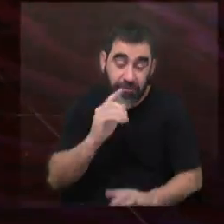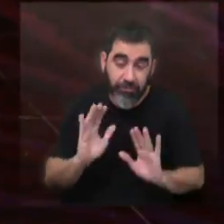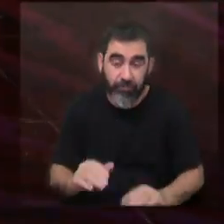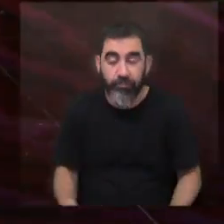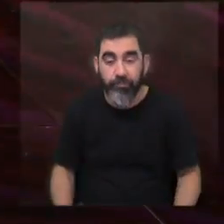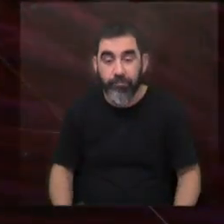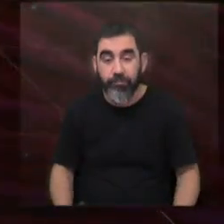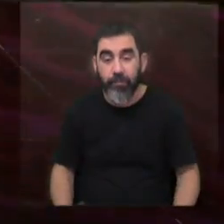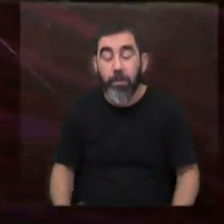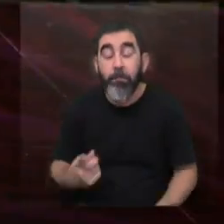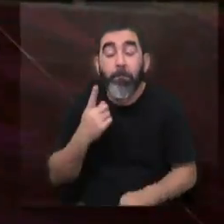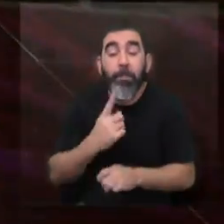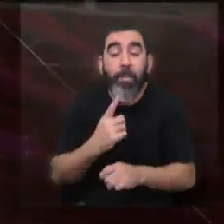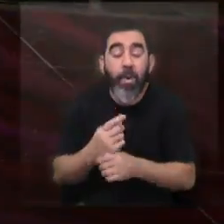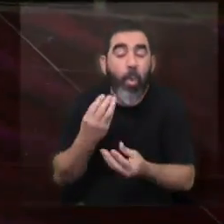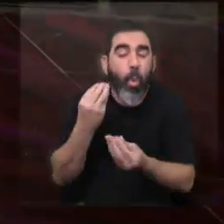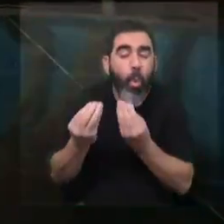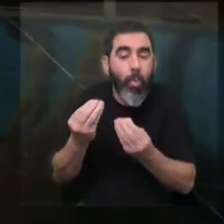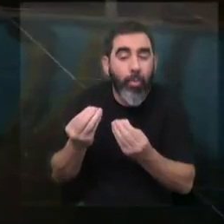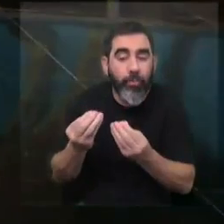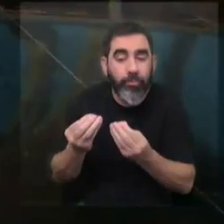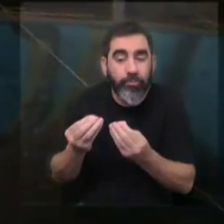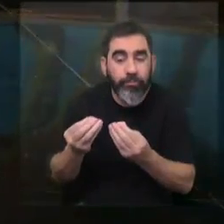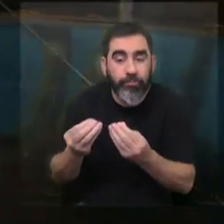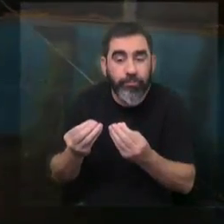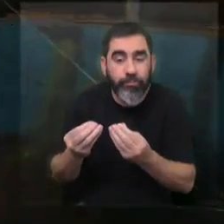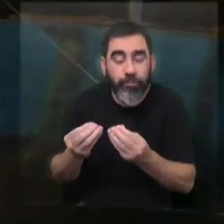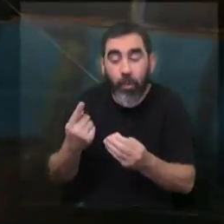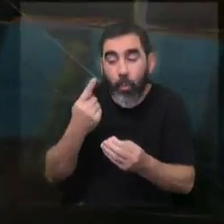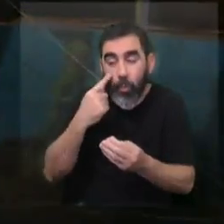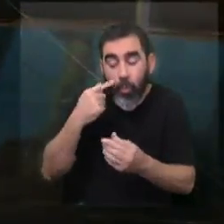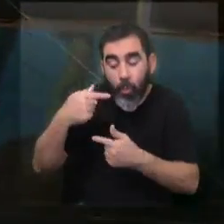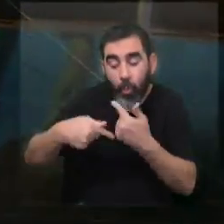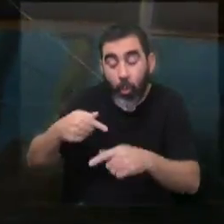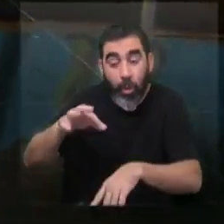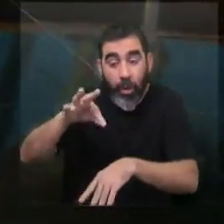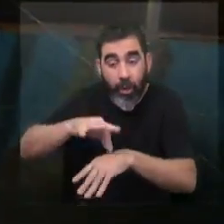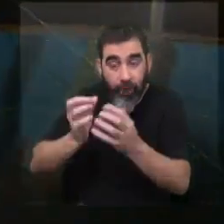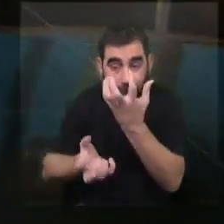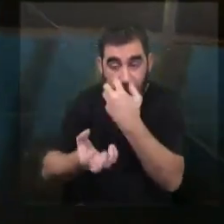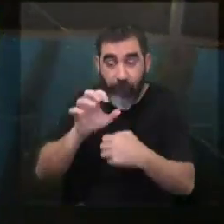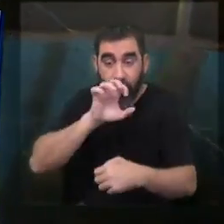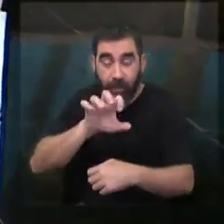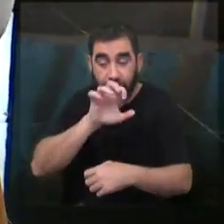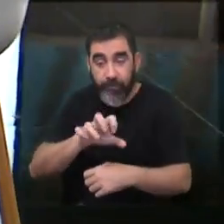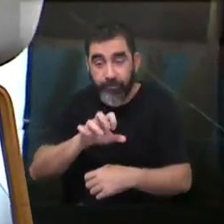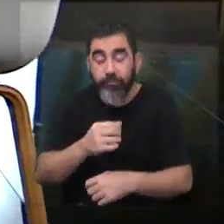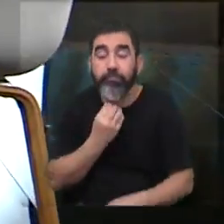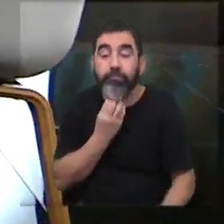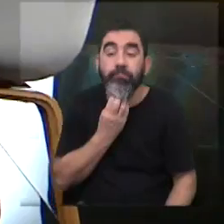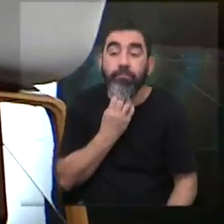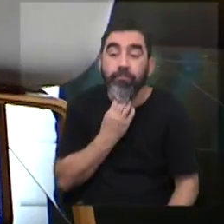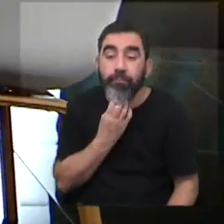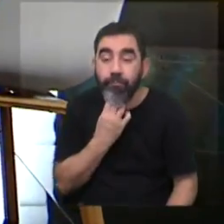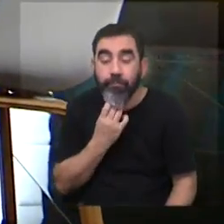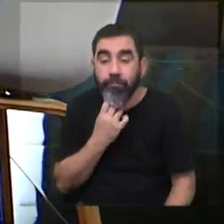queremos ver cómo esto, cómo haciendo un ensayo clínico, de la mano de Nadia Crosignani, que